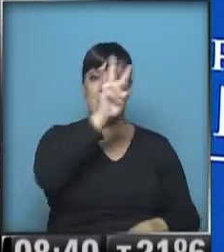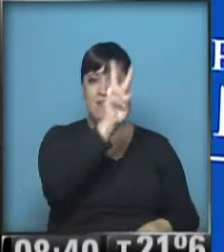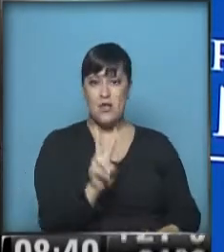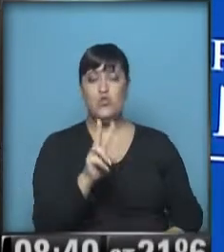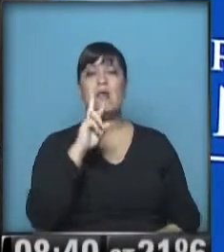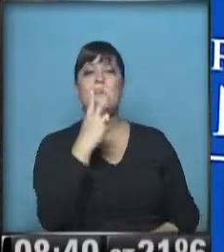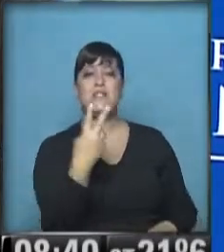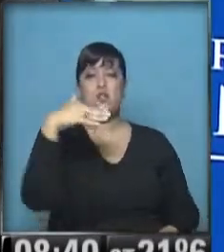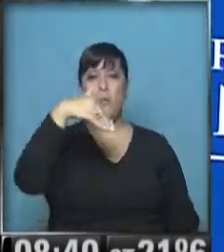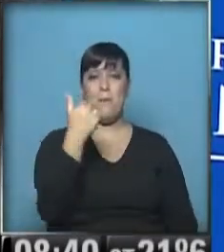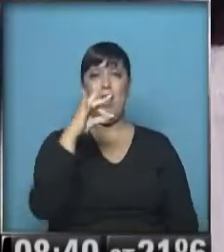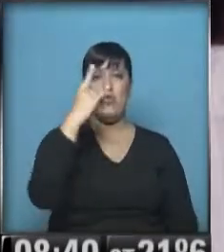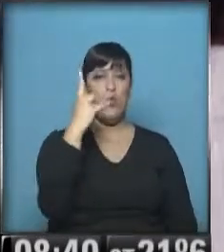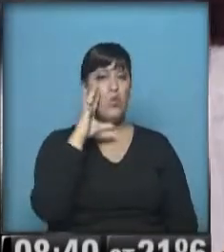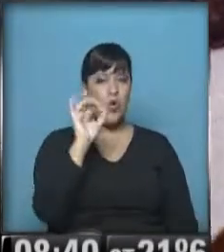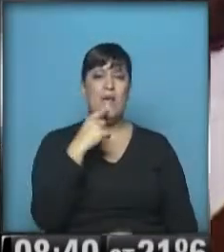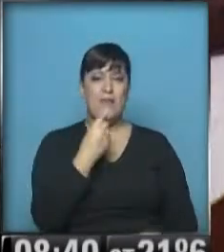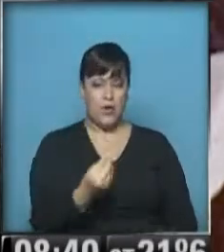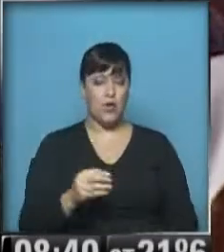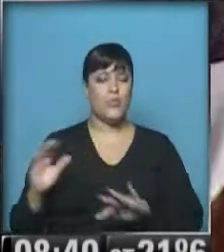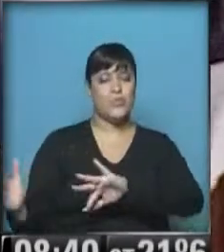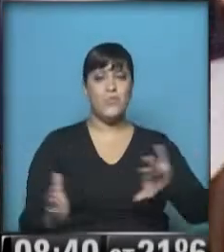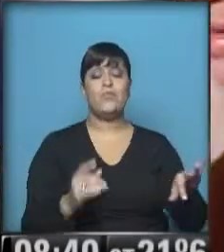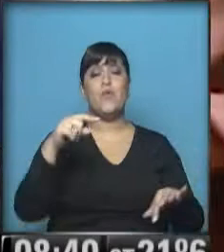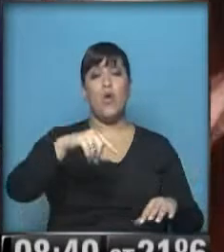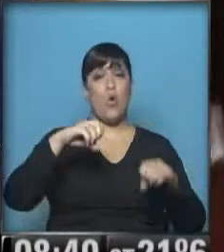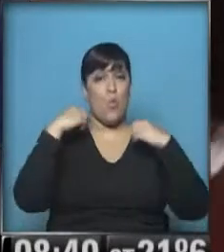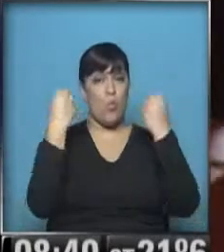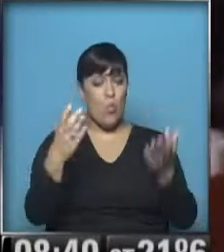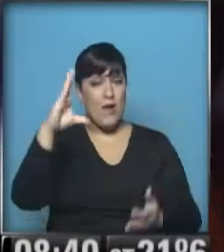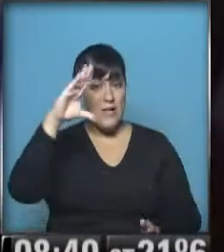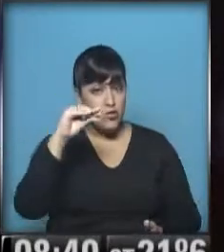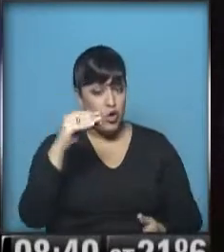y esto decía. Bueno, buenas noches. Quiero